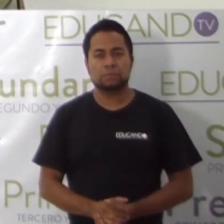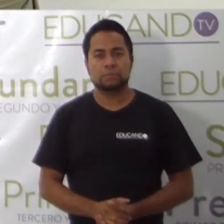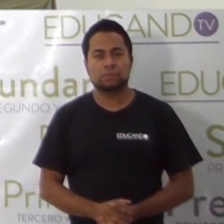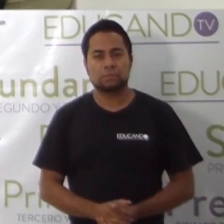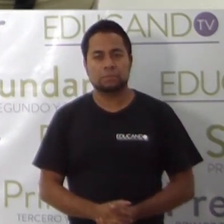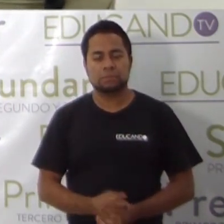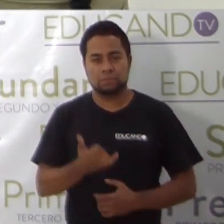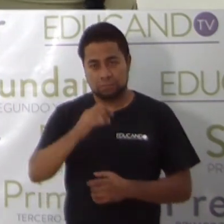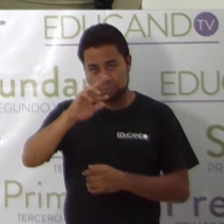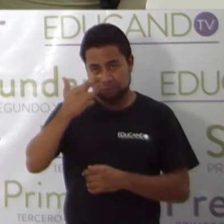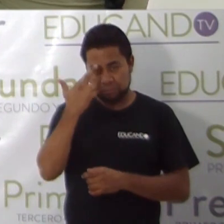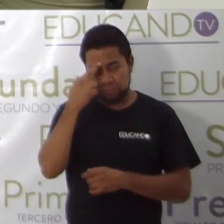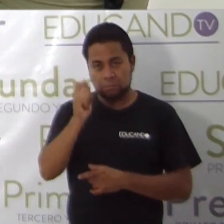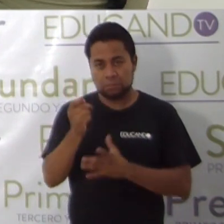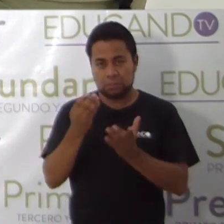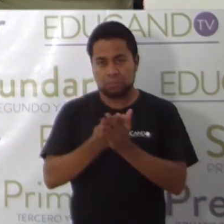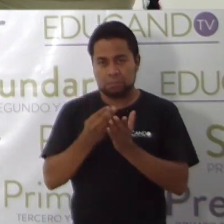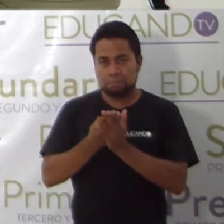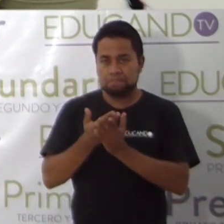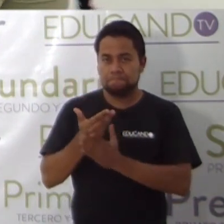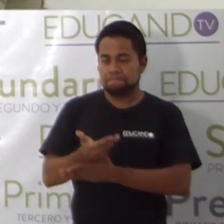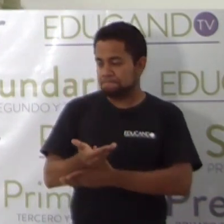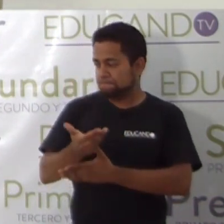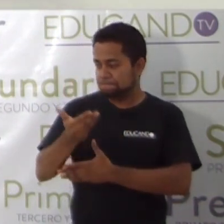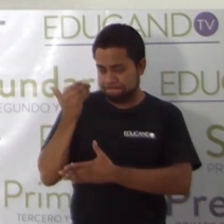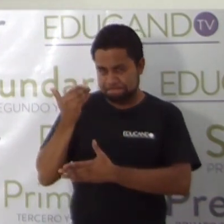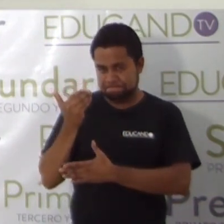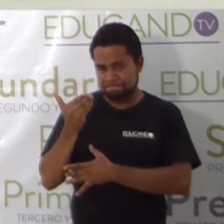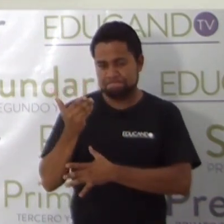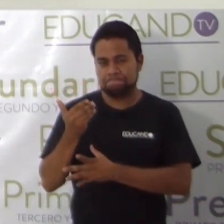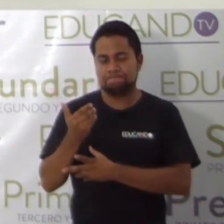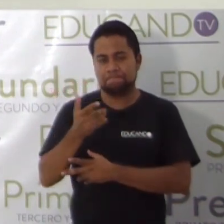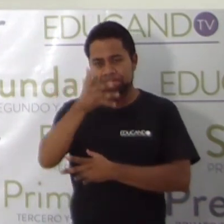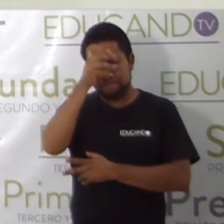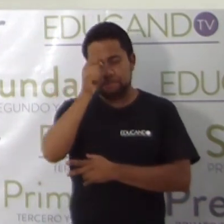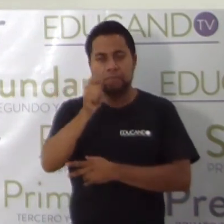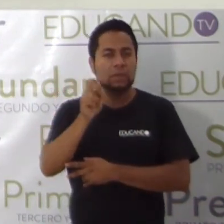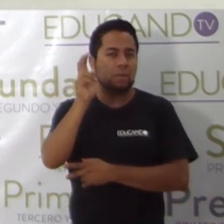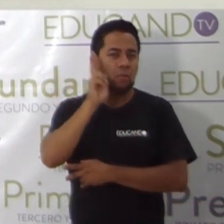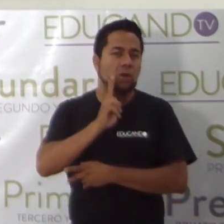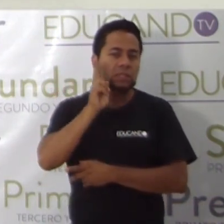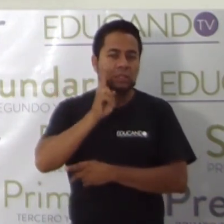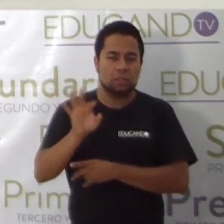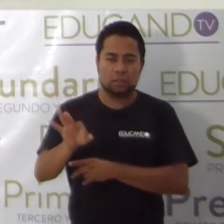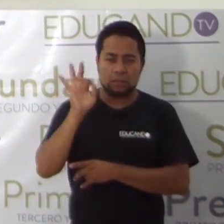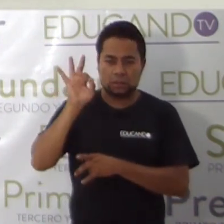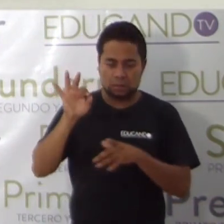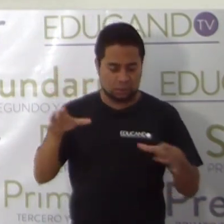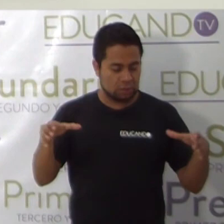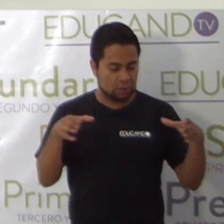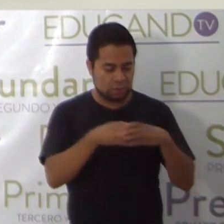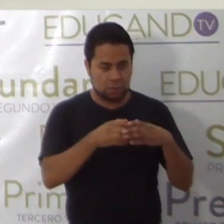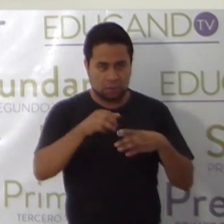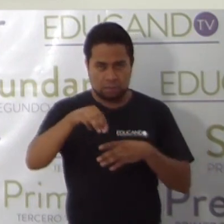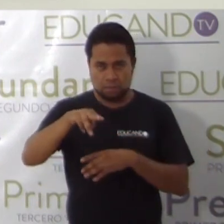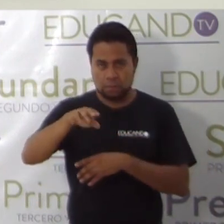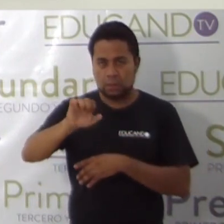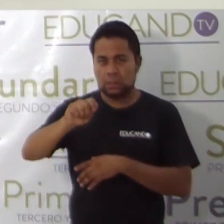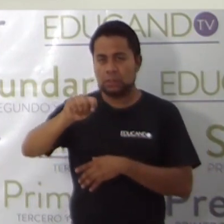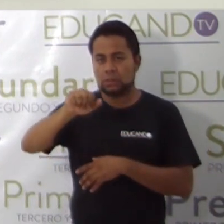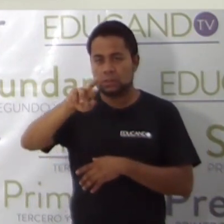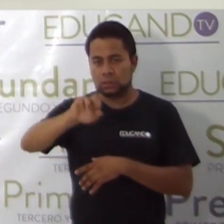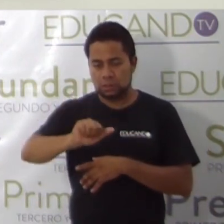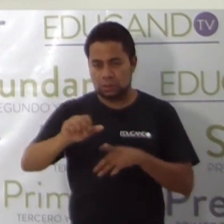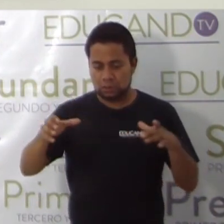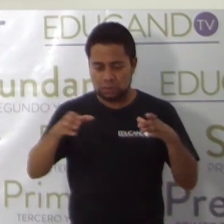según la sesión pasada, que la muestra que sacamos, se llama precisamente así, muestra, ¿no? La muestra que